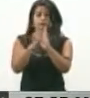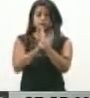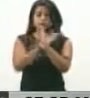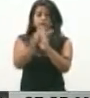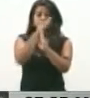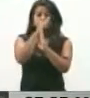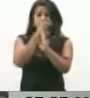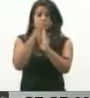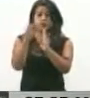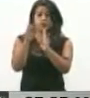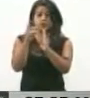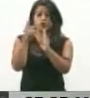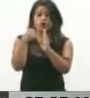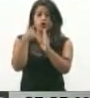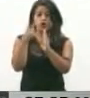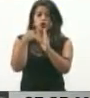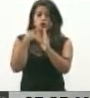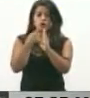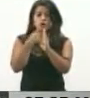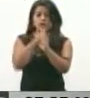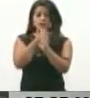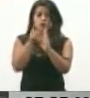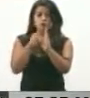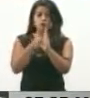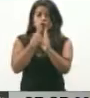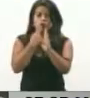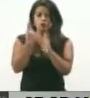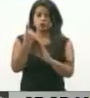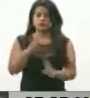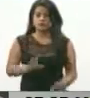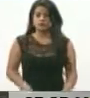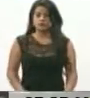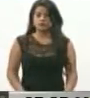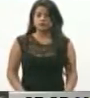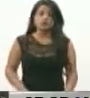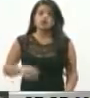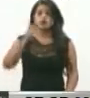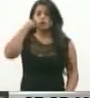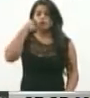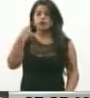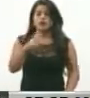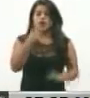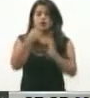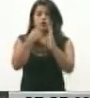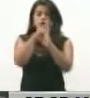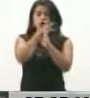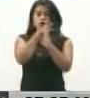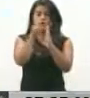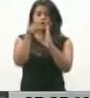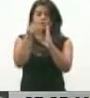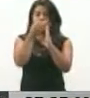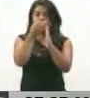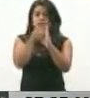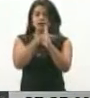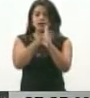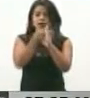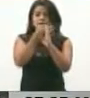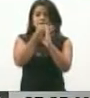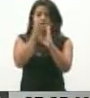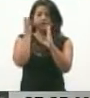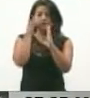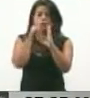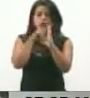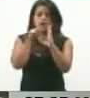teclas. Por los colores. Por los colores, exactamente, no sé si recordar los colores rojo, verde, amarillo y azul, entonces normalmente